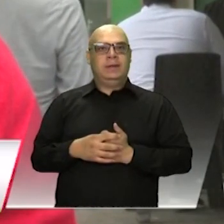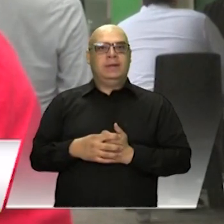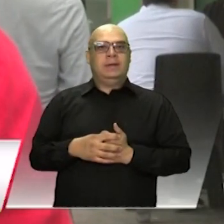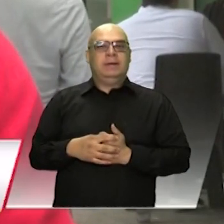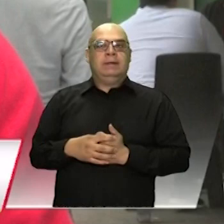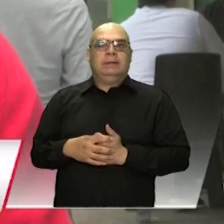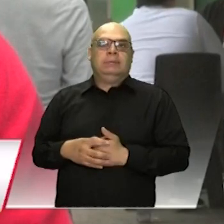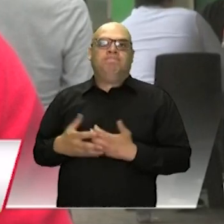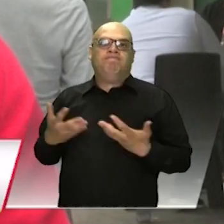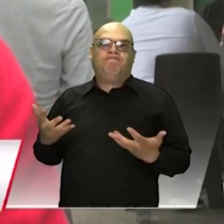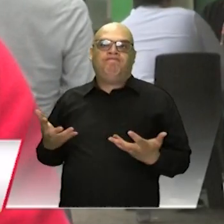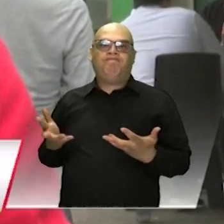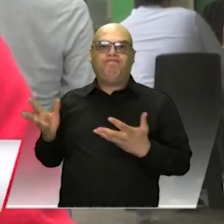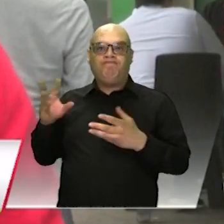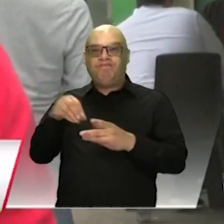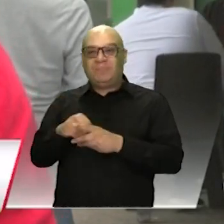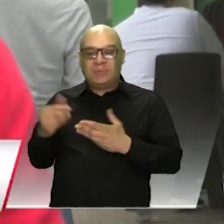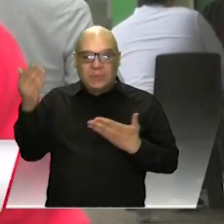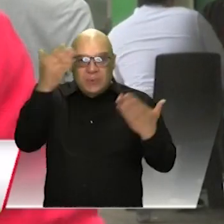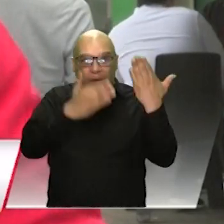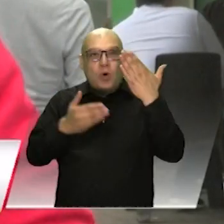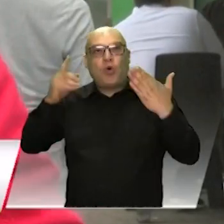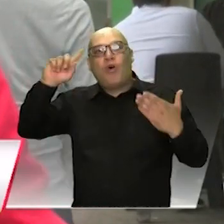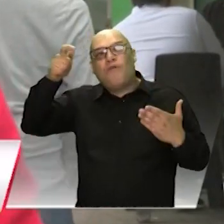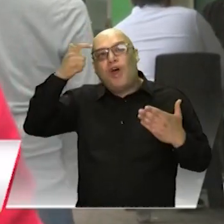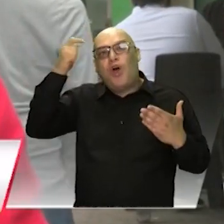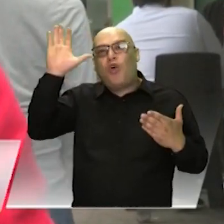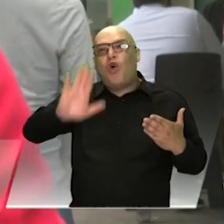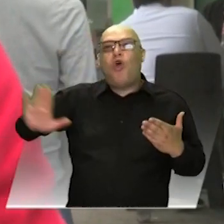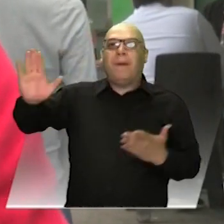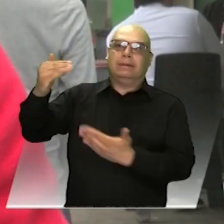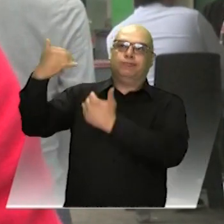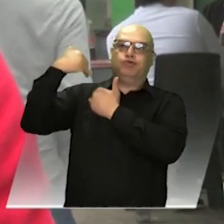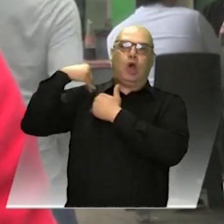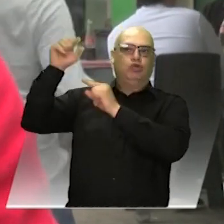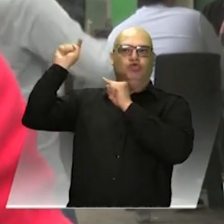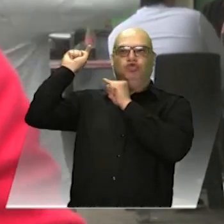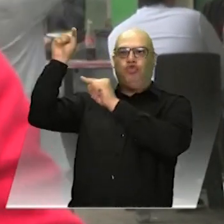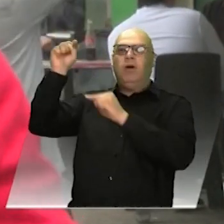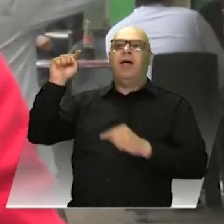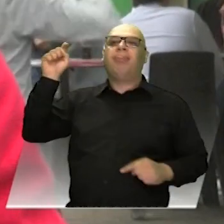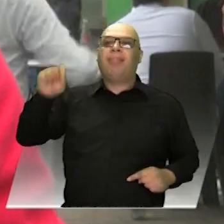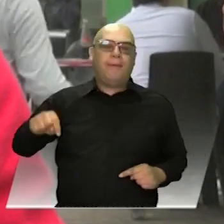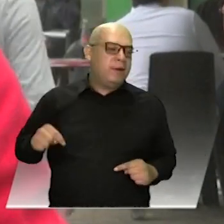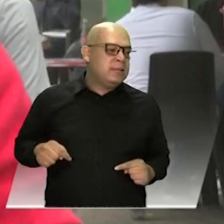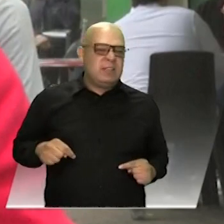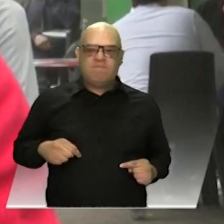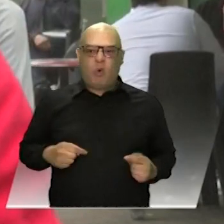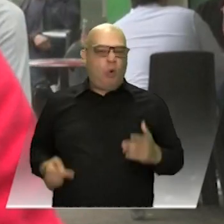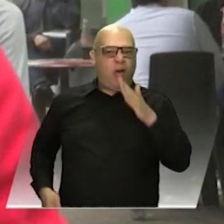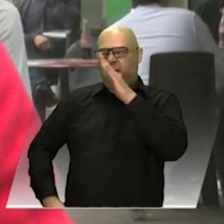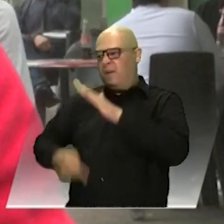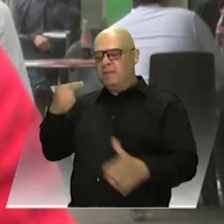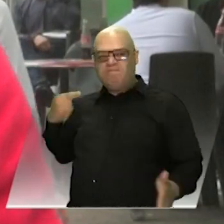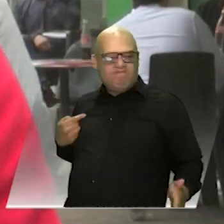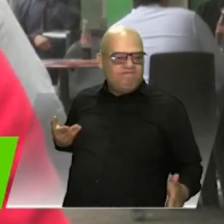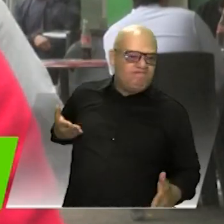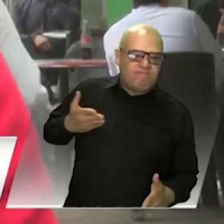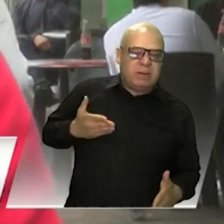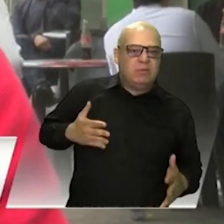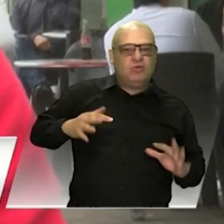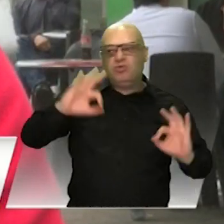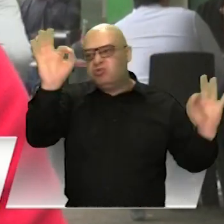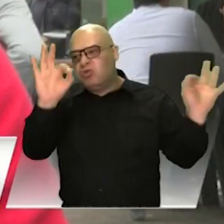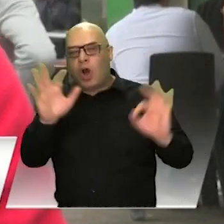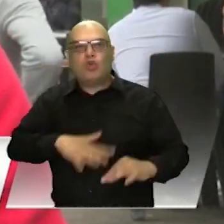no debió ser que se analizará sino que el gobierno nacional tiene la obligación de tomar las medidas contundentes y urgentes para que el